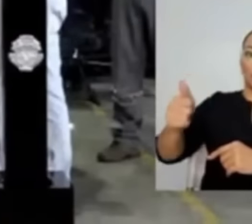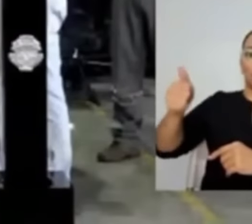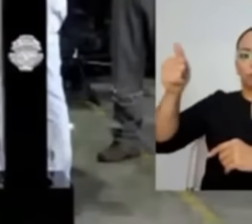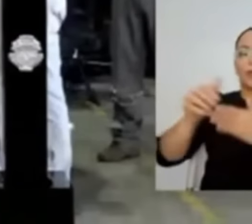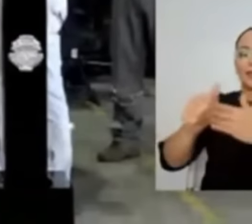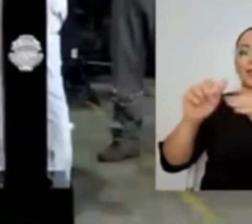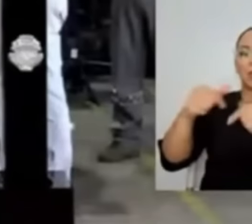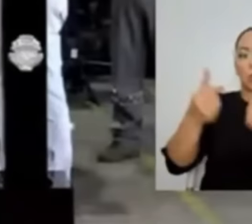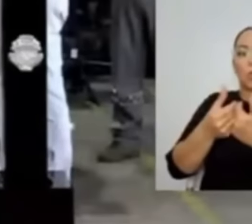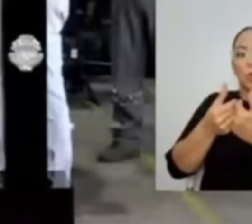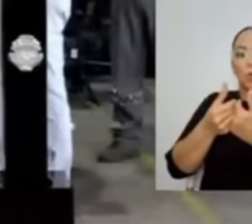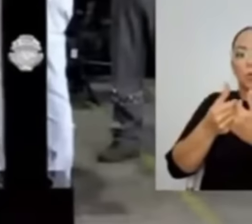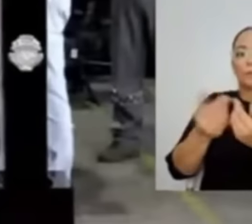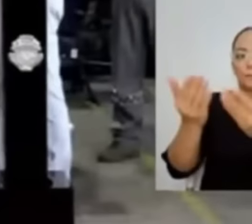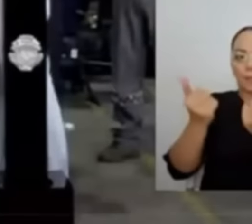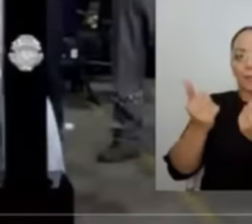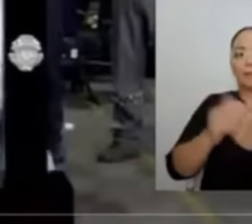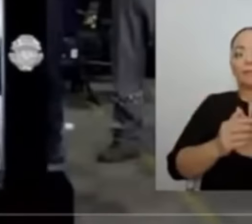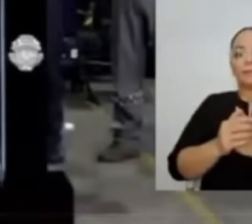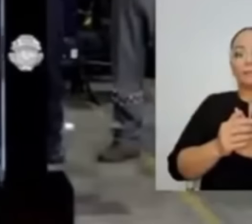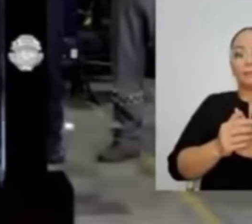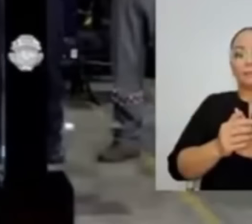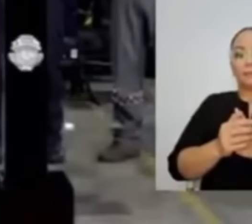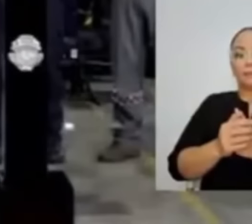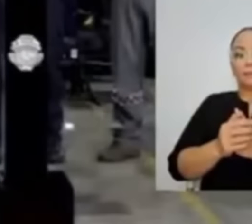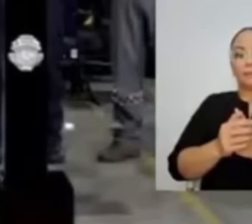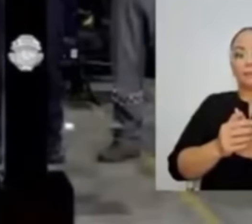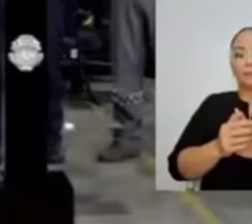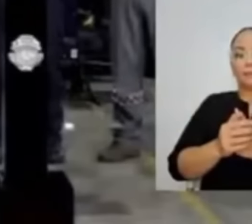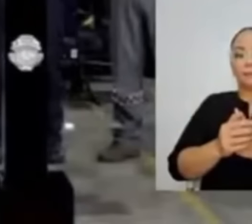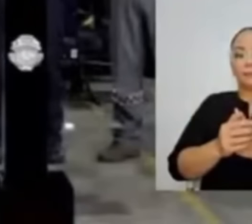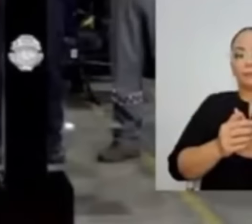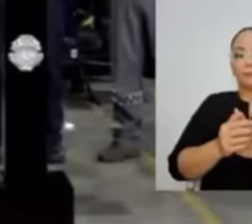grupo. Teniente coronel o mi coronel